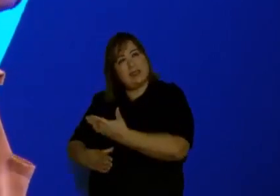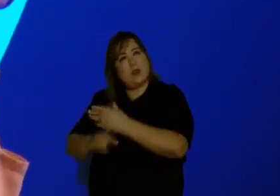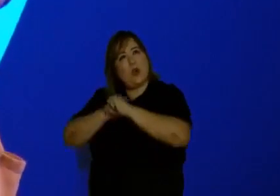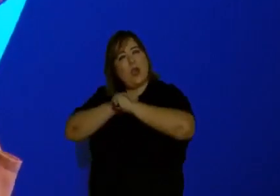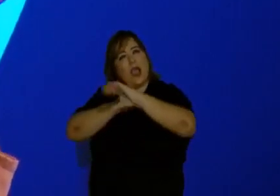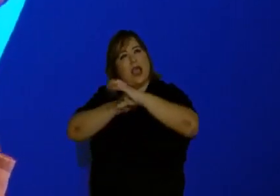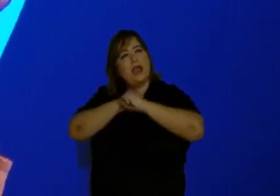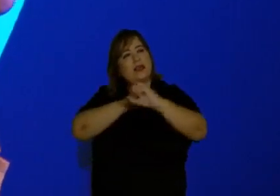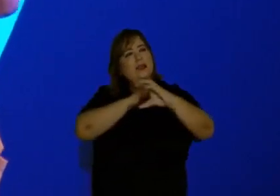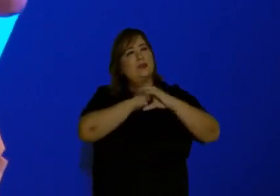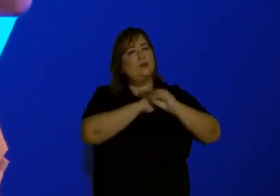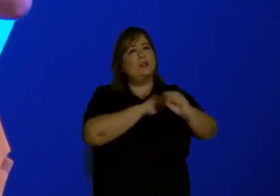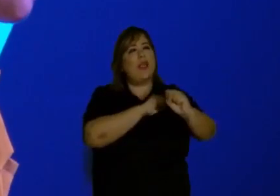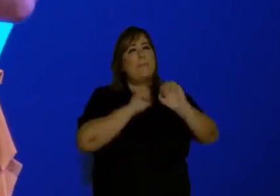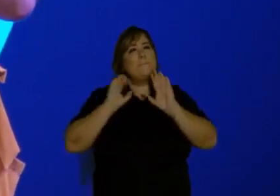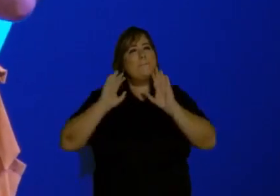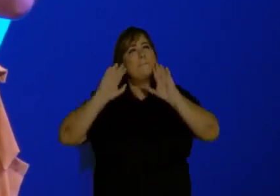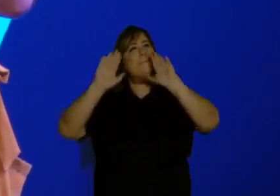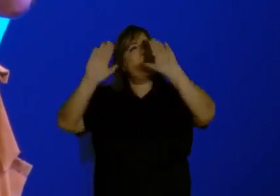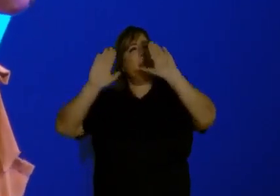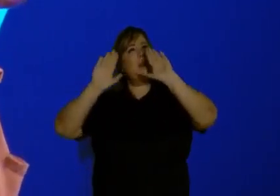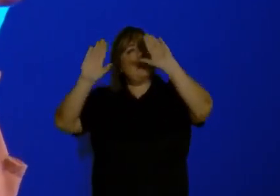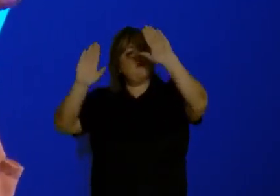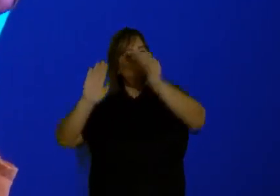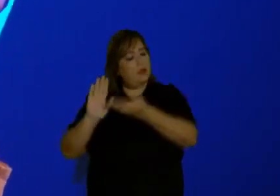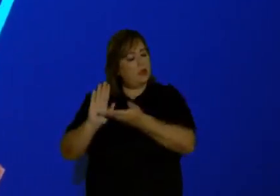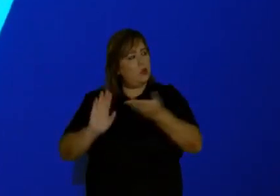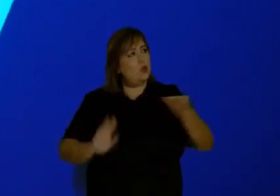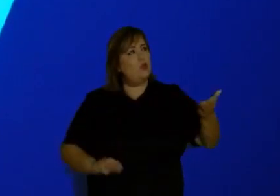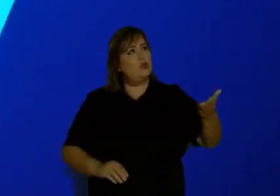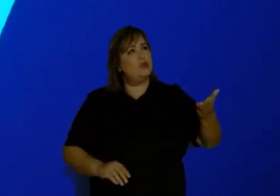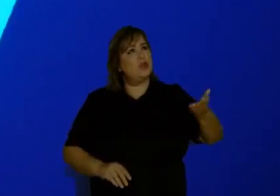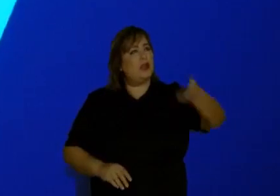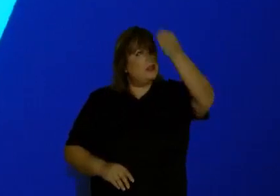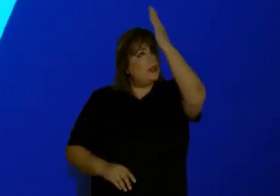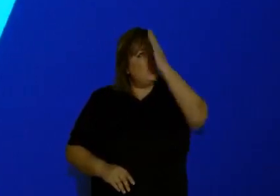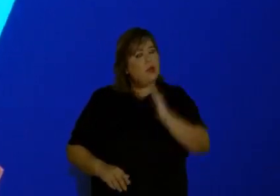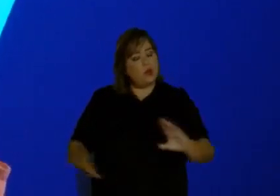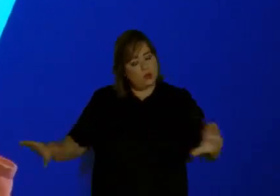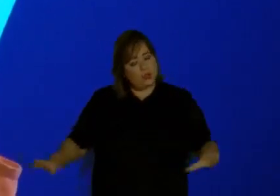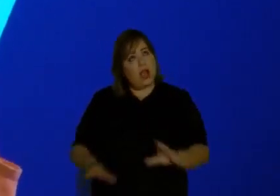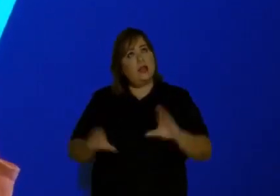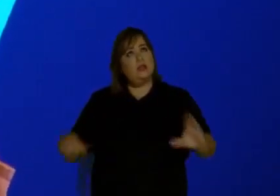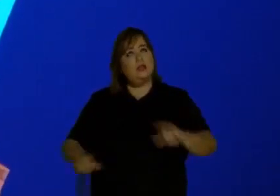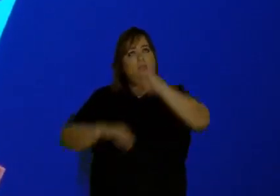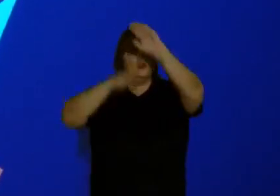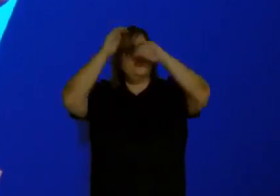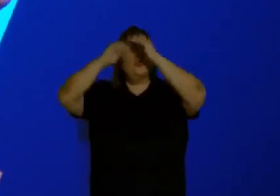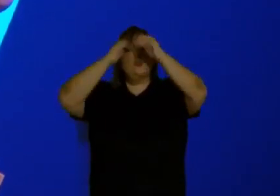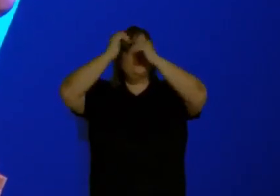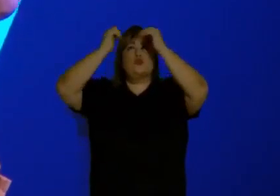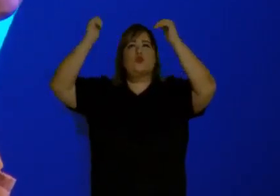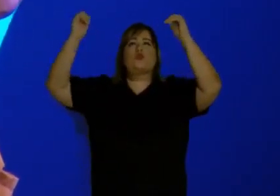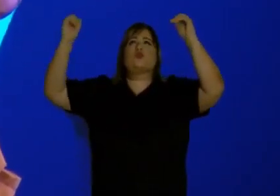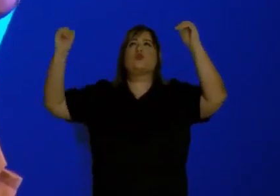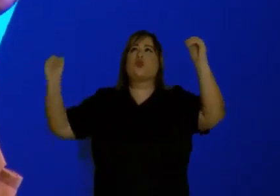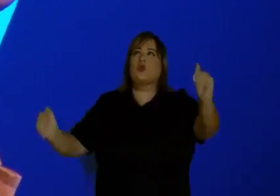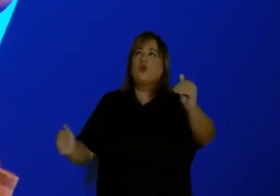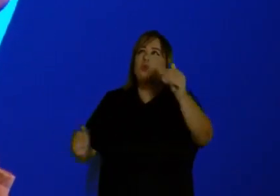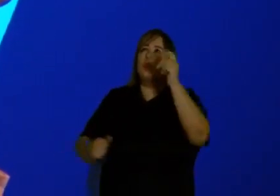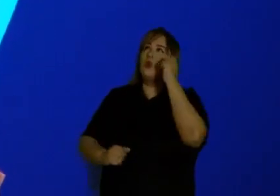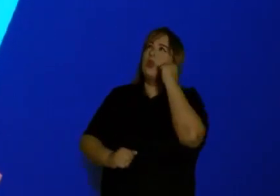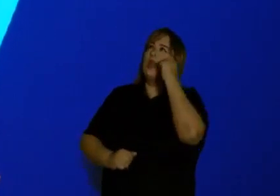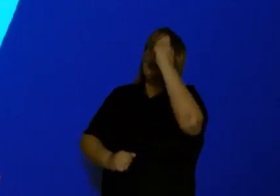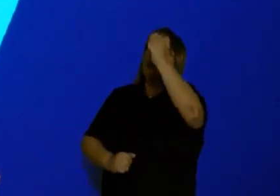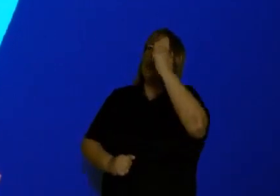Señora, las maravillas que tú has hecho. Así, Señor amado, como los cielos cuentan la gloria de Dios y